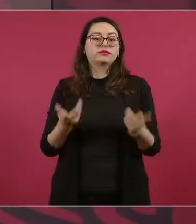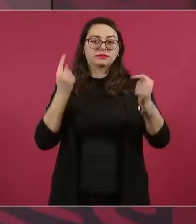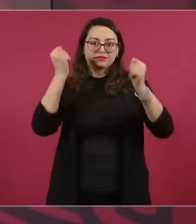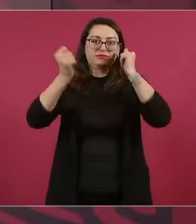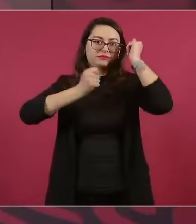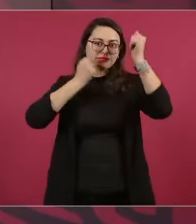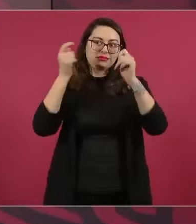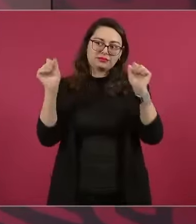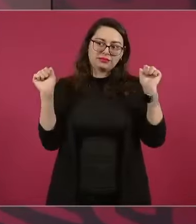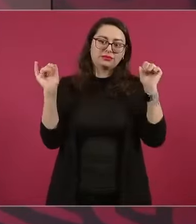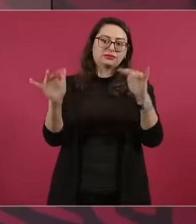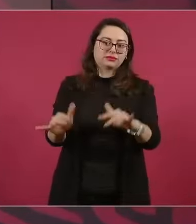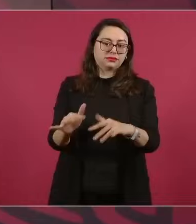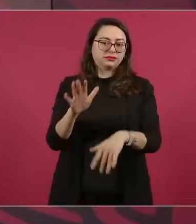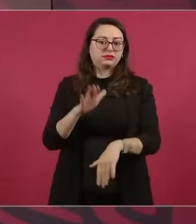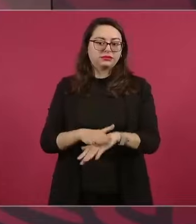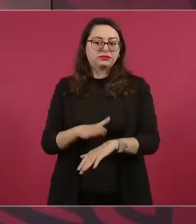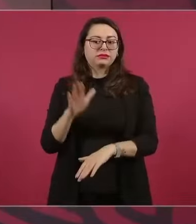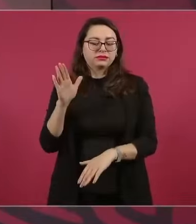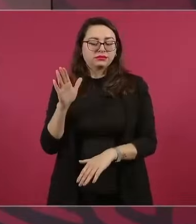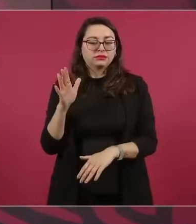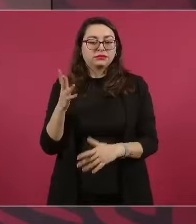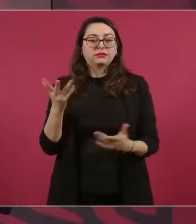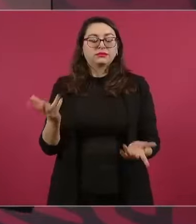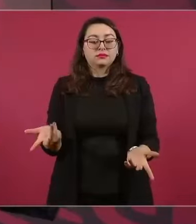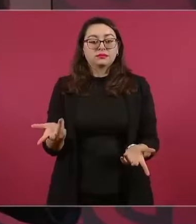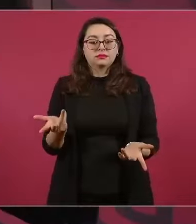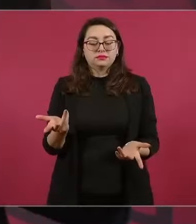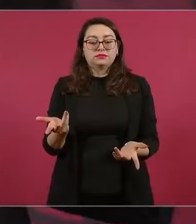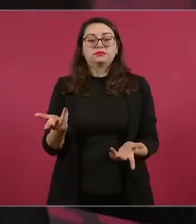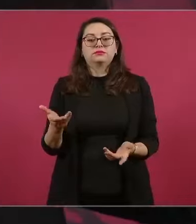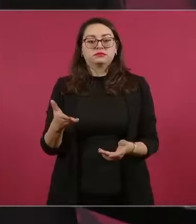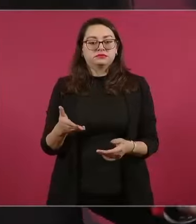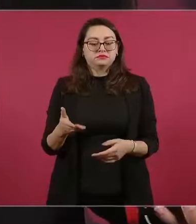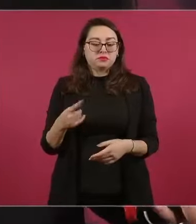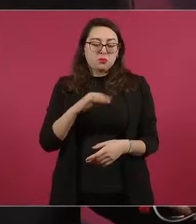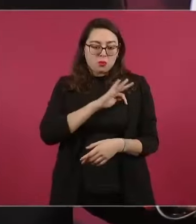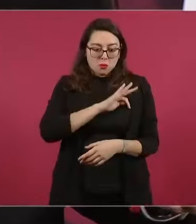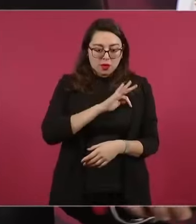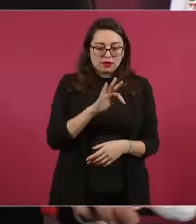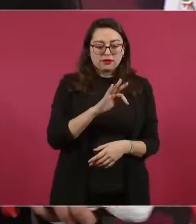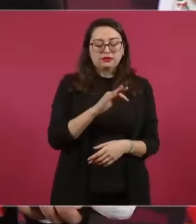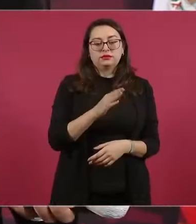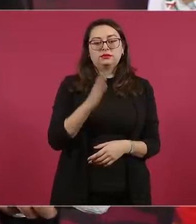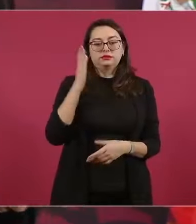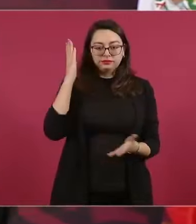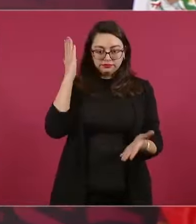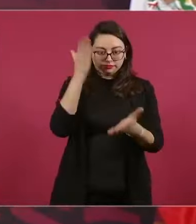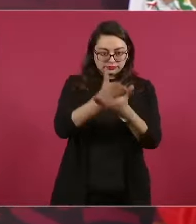turismo, porque se va a poder ir a Oaxaca, que es